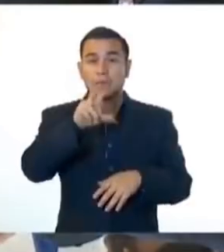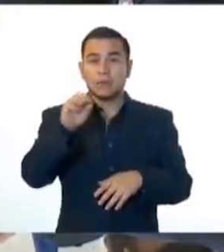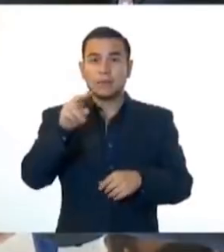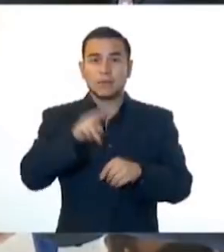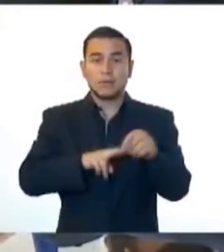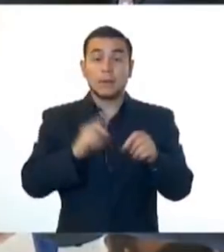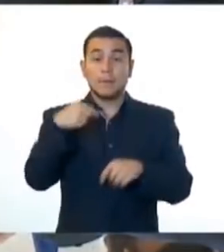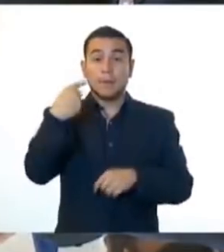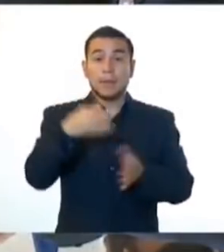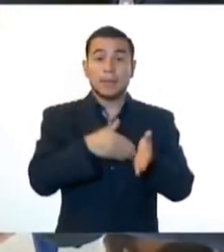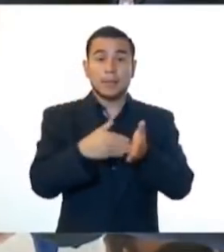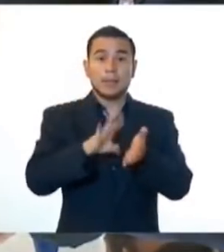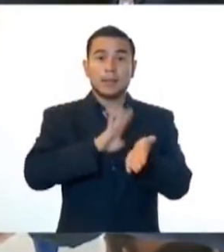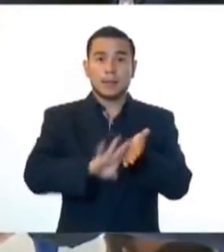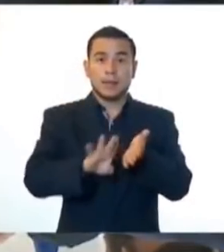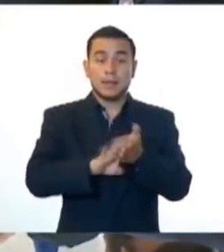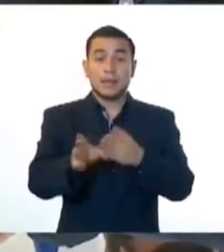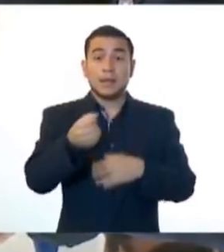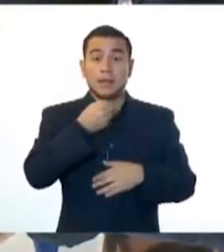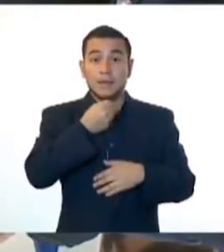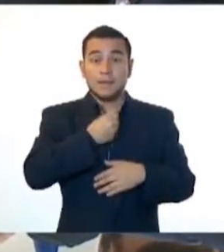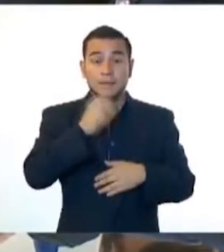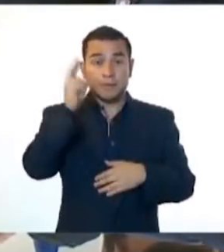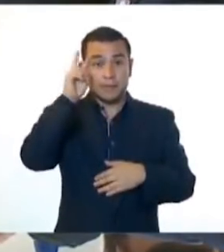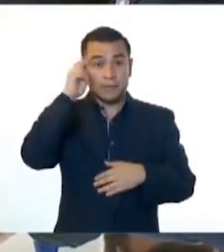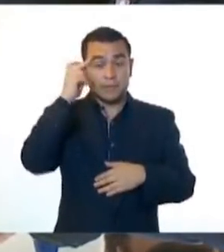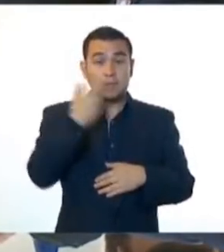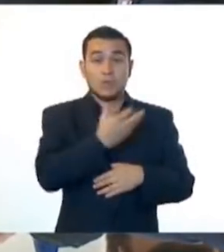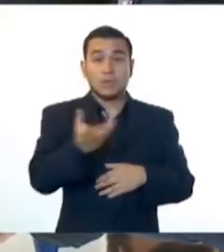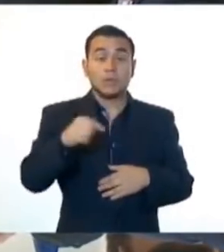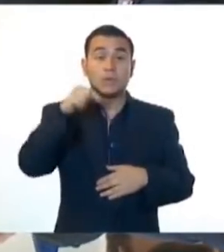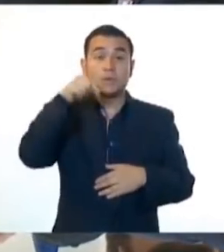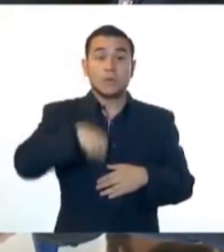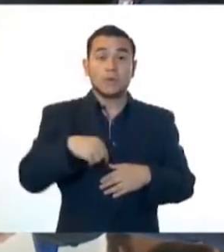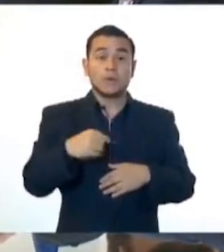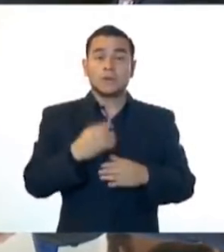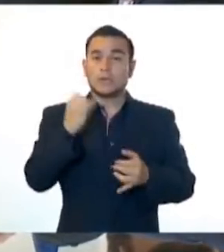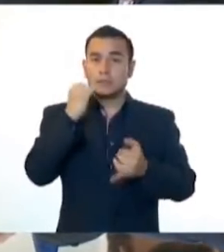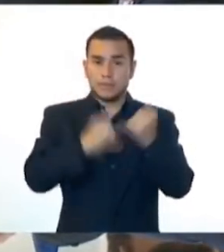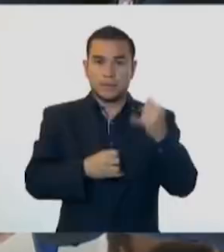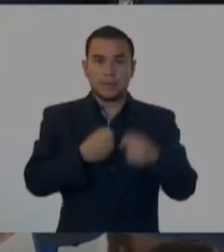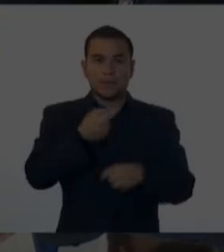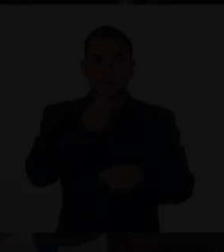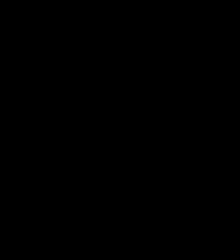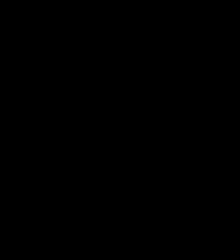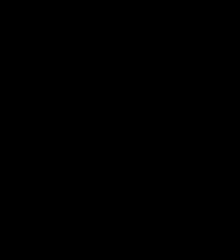pagar a partir de mañana y la información está disponible a partir de hoy al cierre de la cadena.